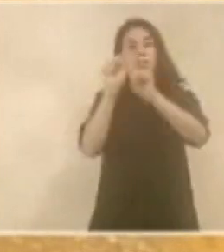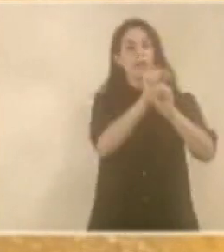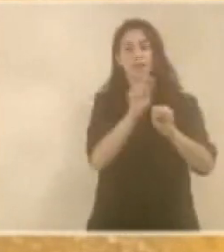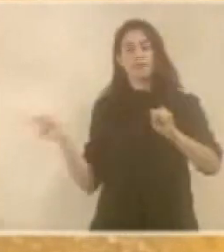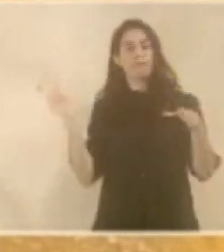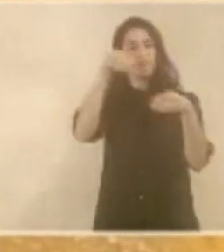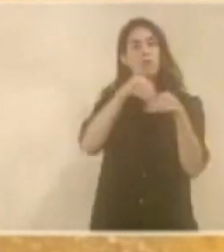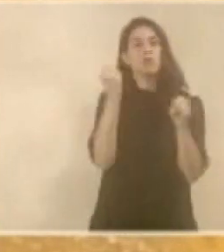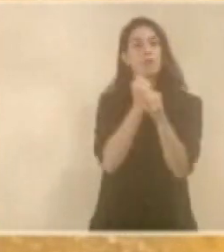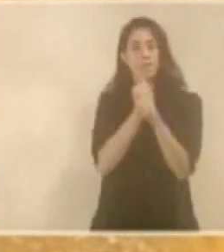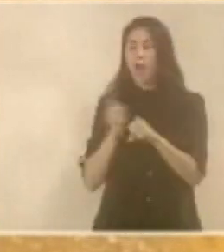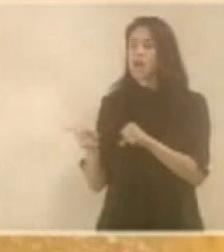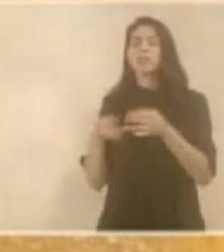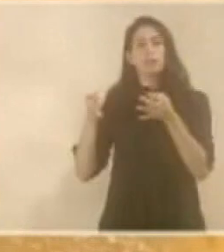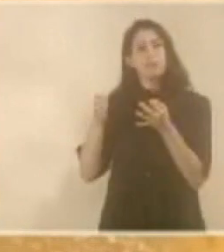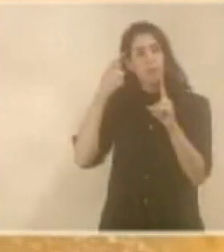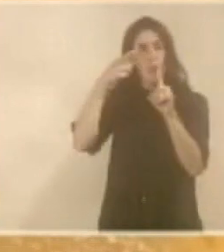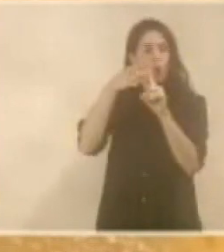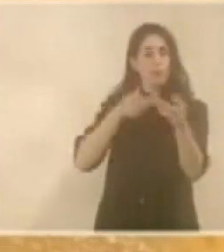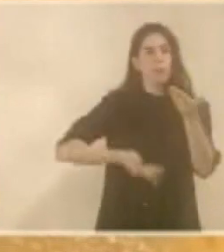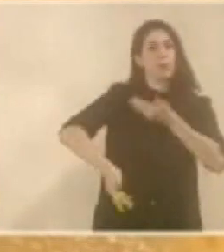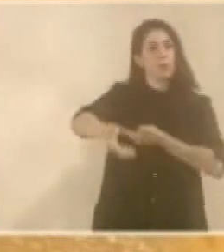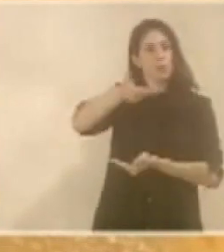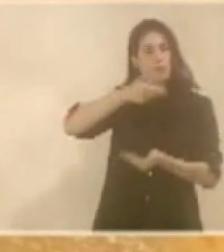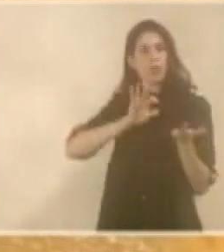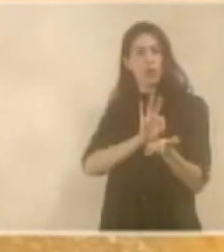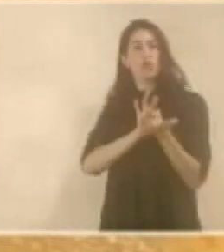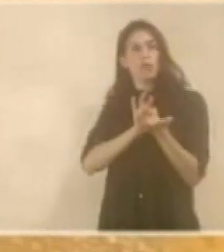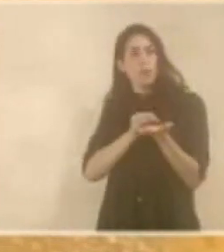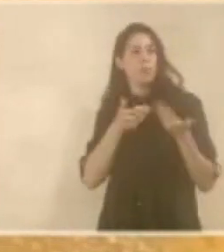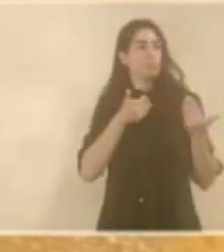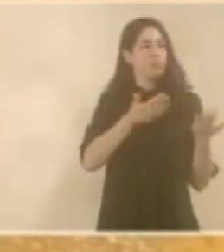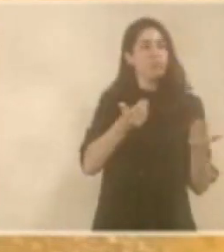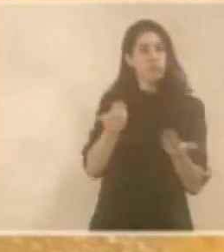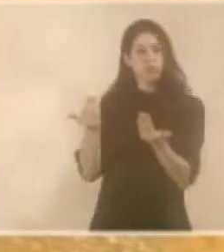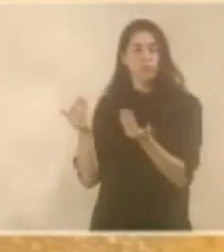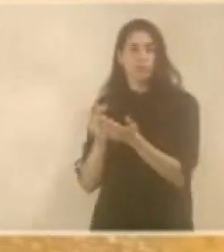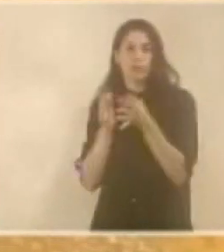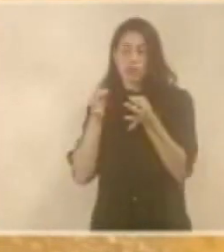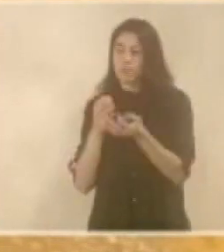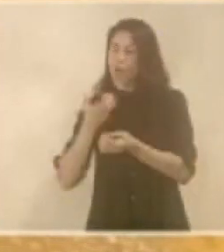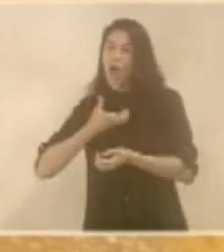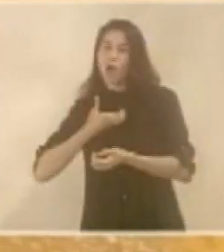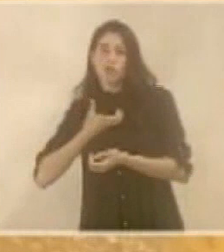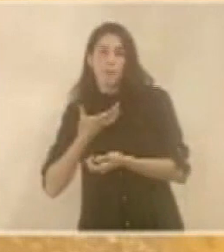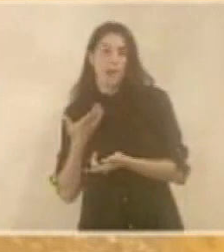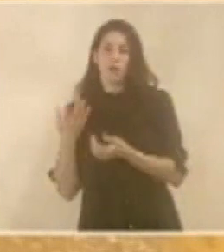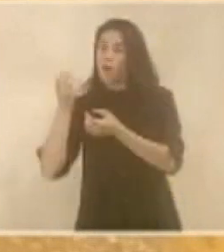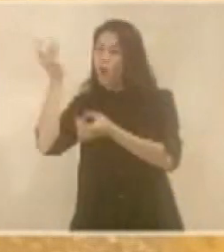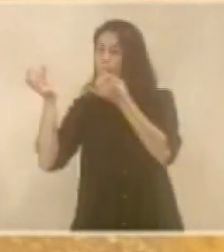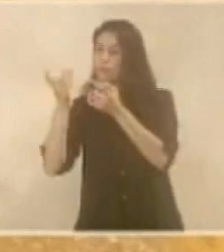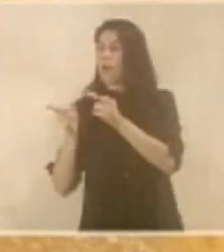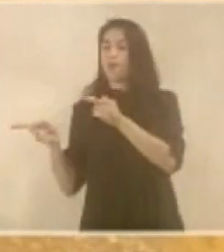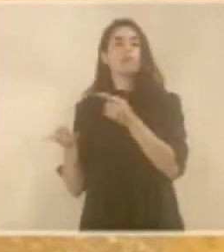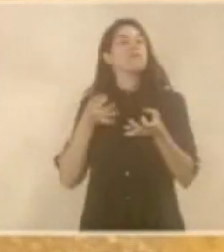un inmejorable espíritu de cooperación y servicio con las actividades organizadas desde el Ayuntamiento, con las actividades municipales,